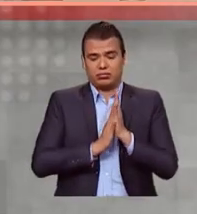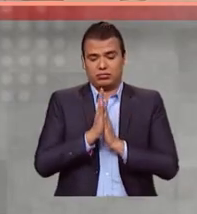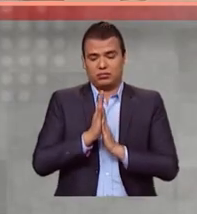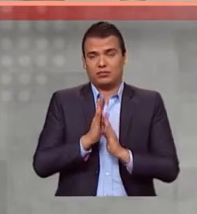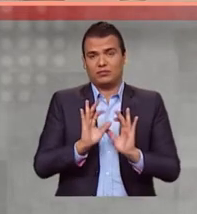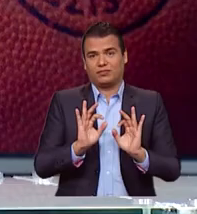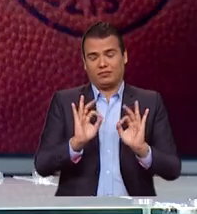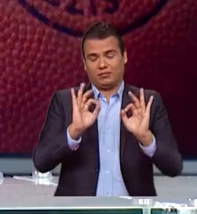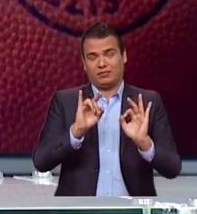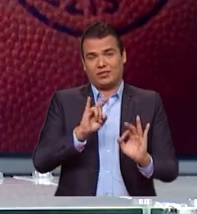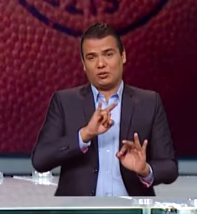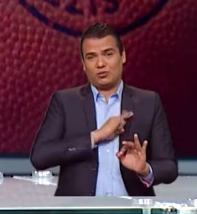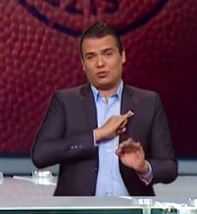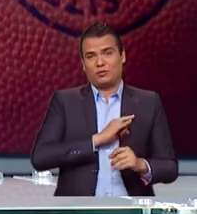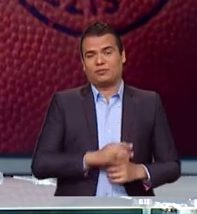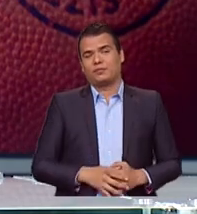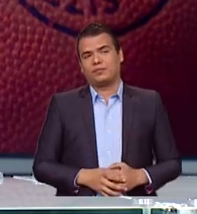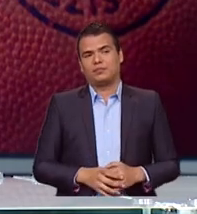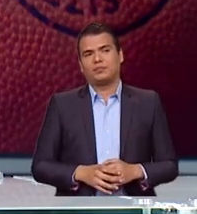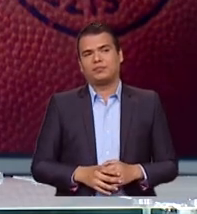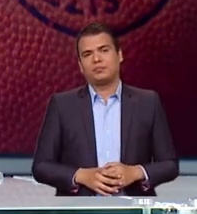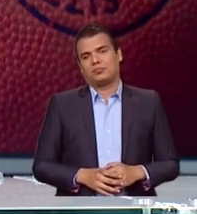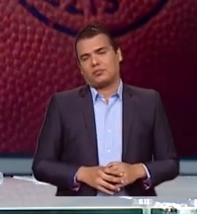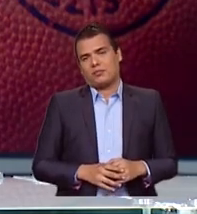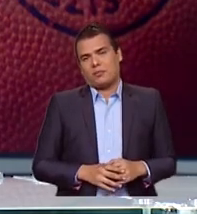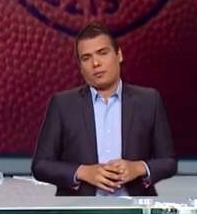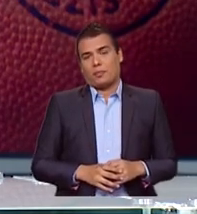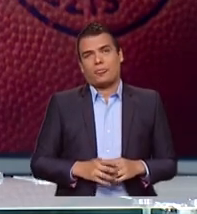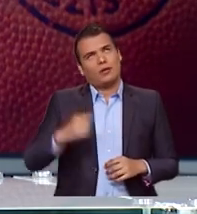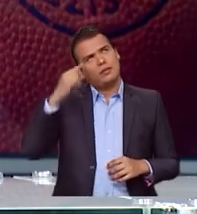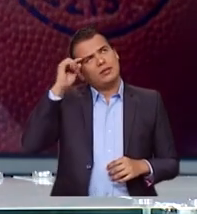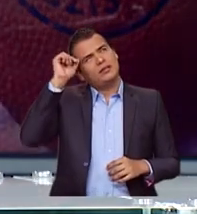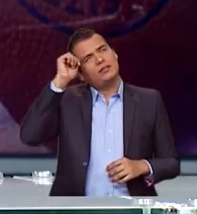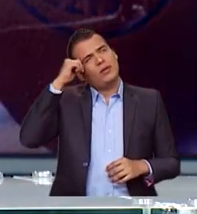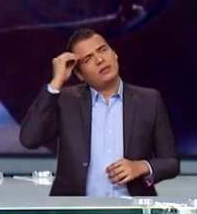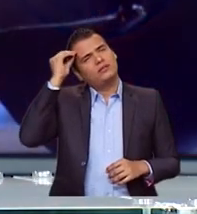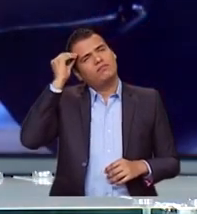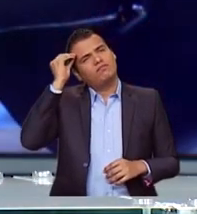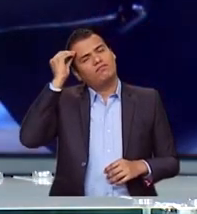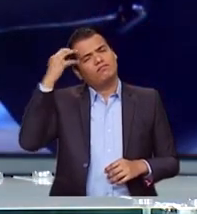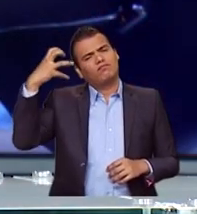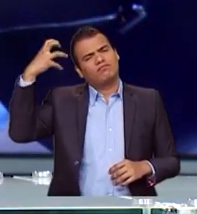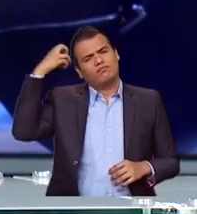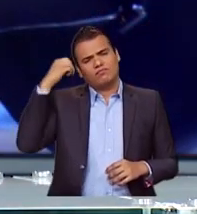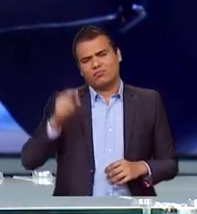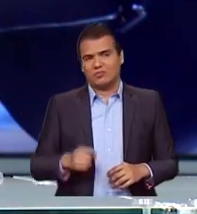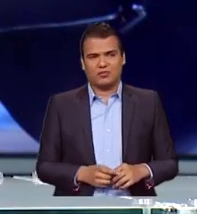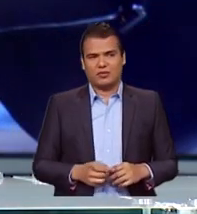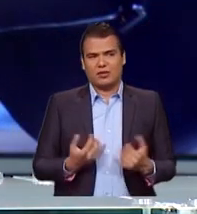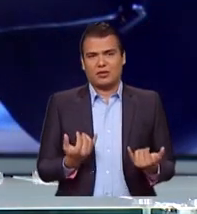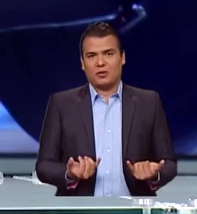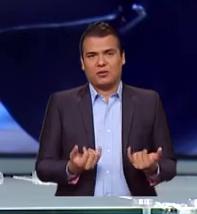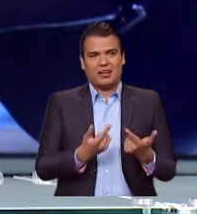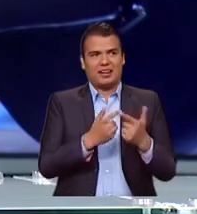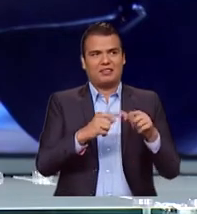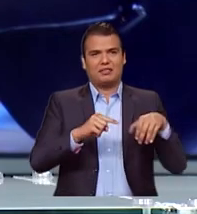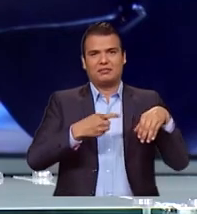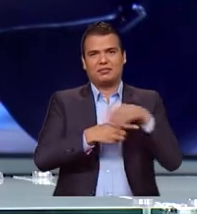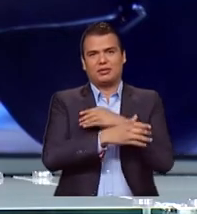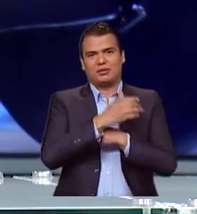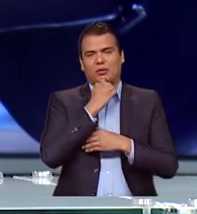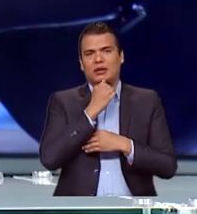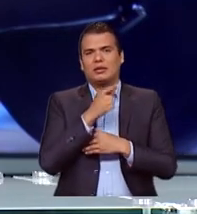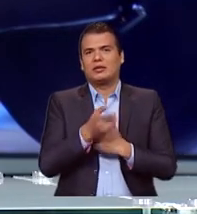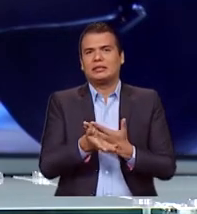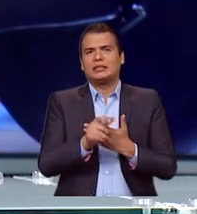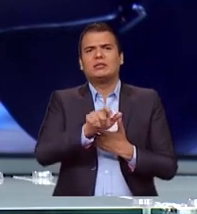que más me han marcado. Rubén, no es que esté evocando el pasado, porque es que hoy por hoy no se marcan goles de tiros libres. ¿Por qué han desaparecido